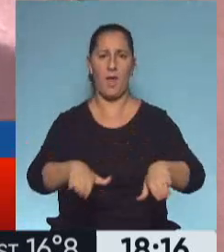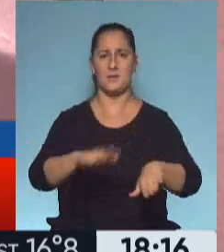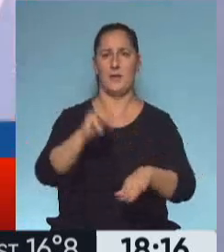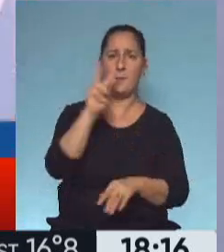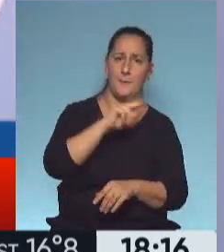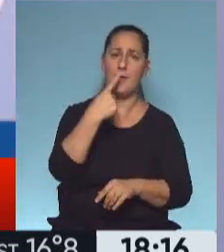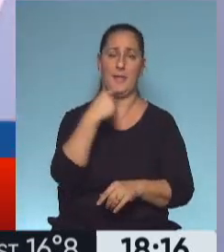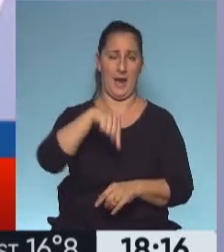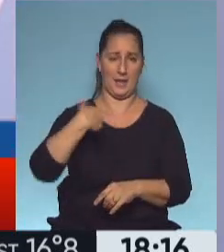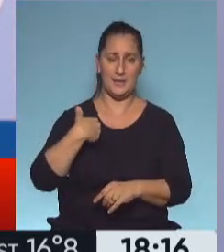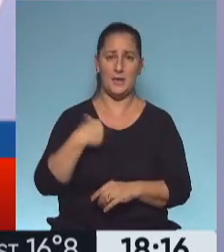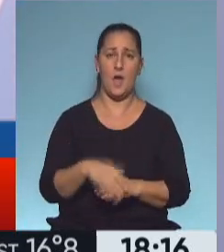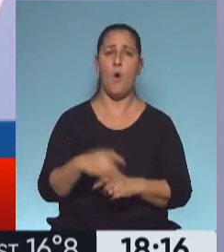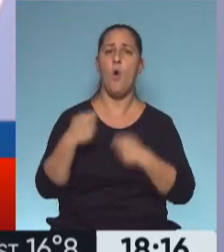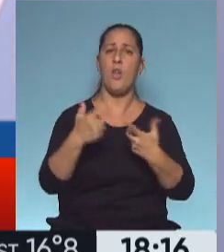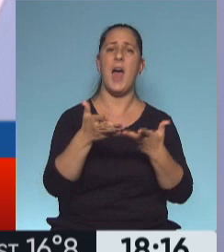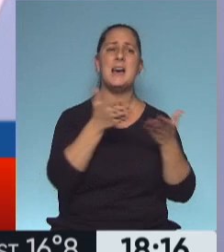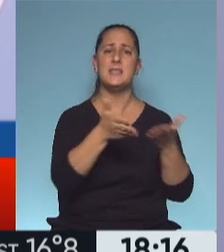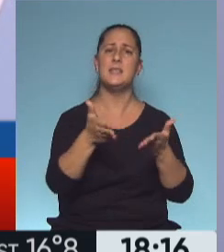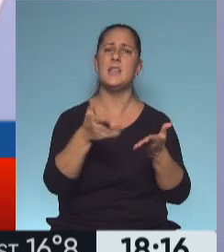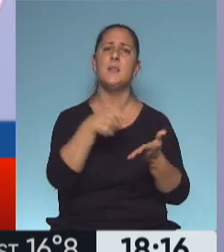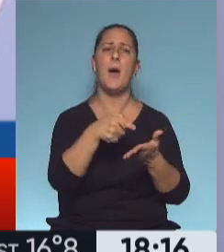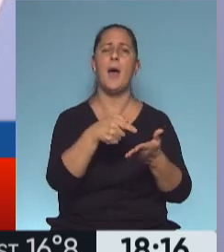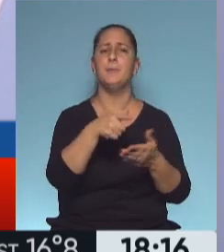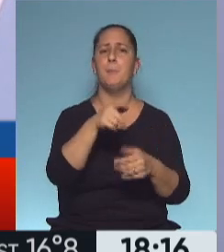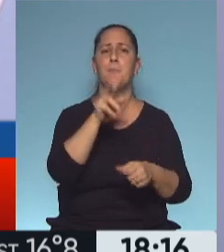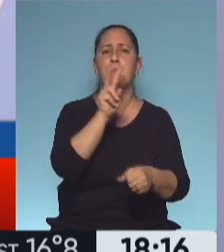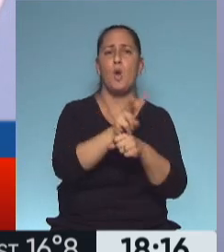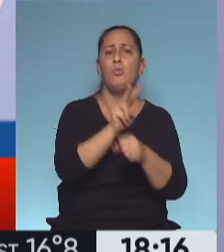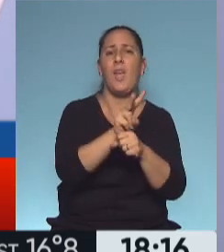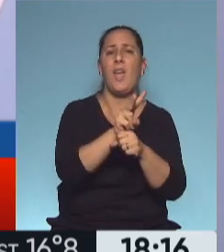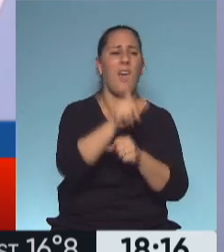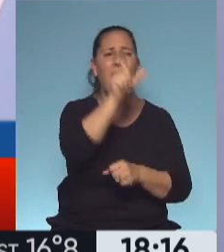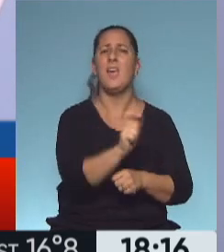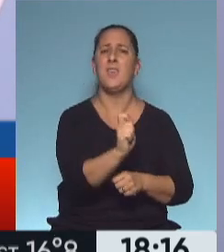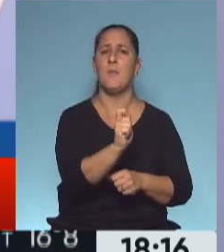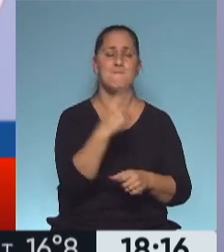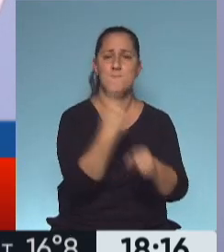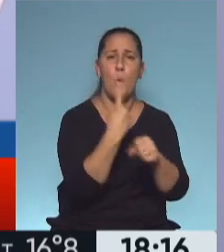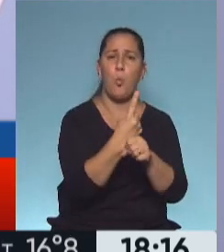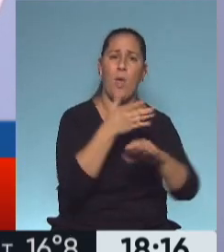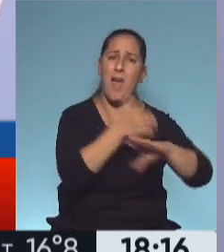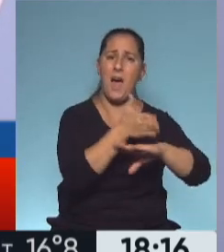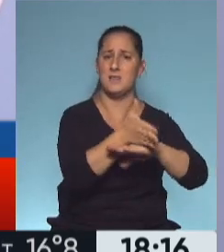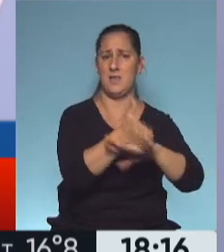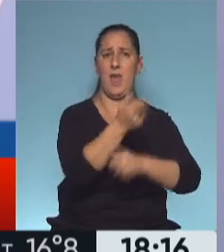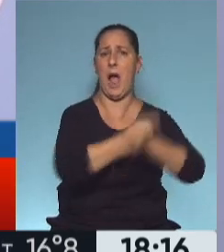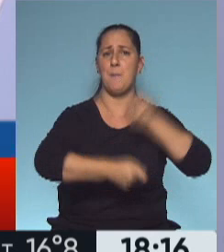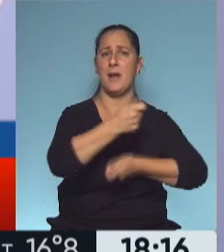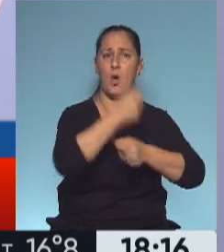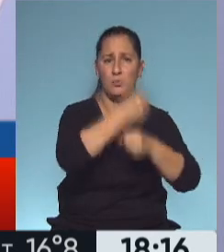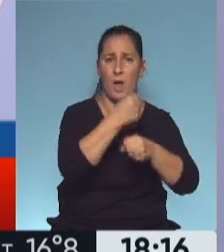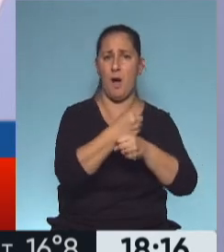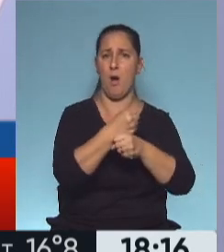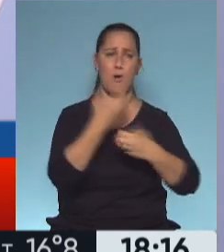país. O poder proveer asistencia para justamente proteger a quien hoy no tiene las condiciones de acceso al mercado de